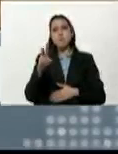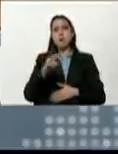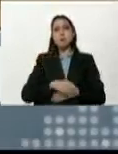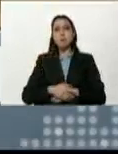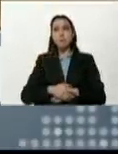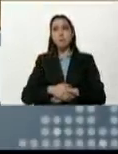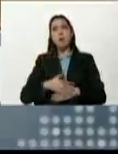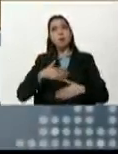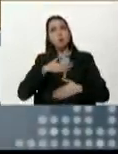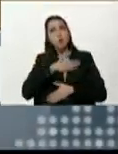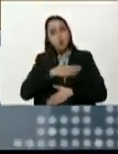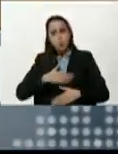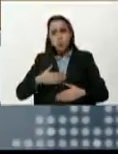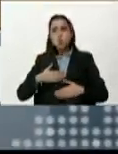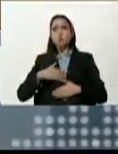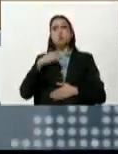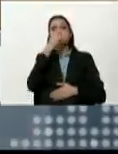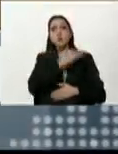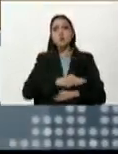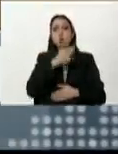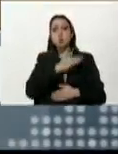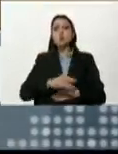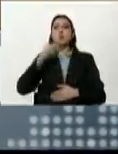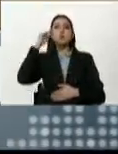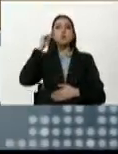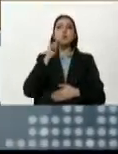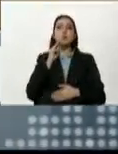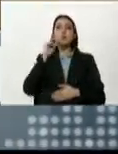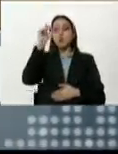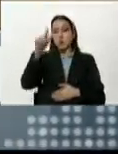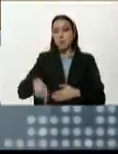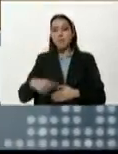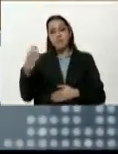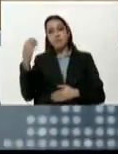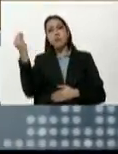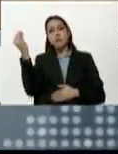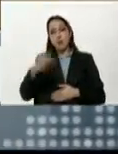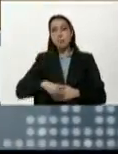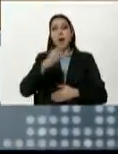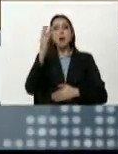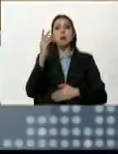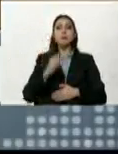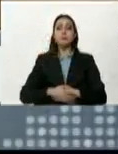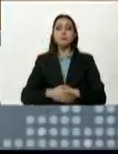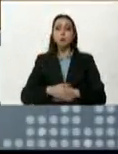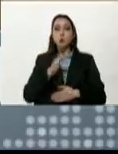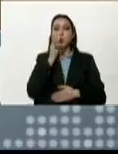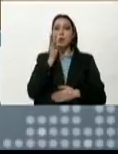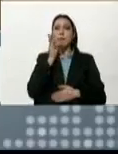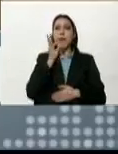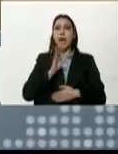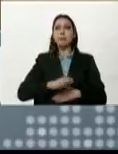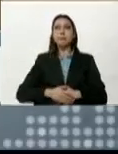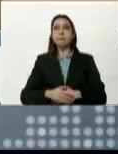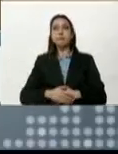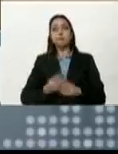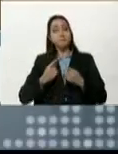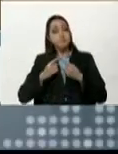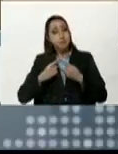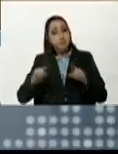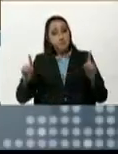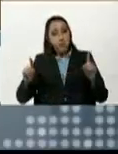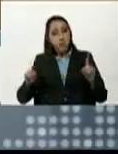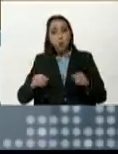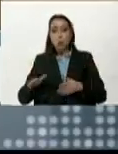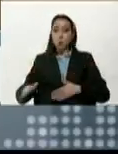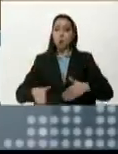estado de bienestar del socialismo bolivariano falta mucho todavía pero vamos en